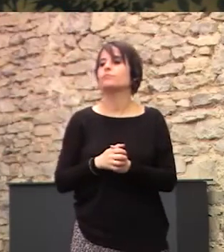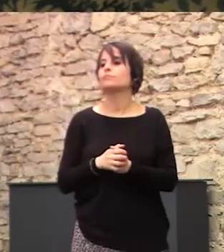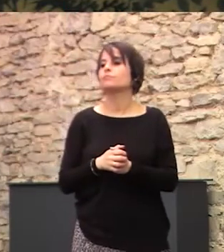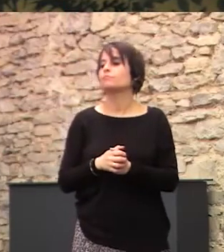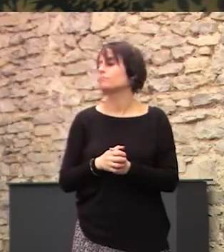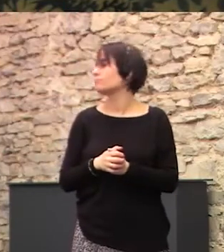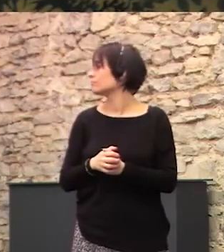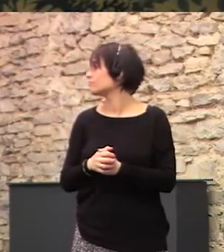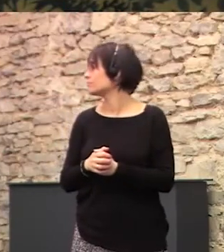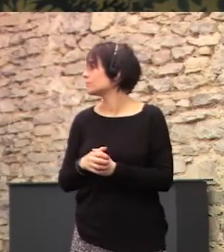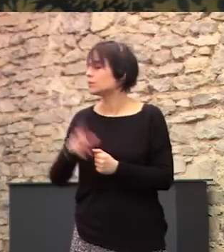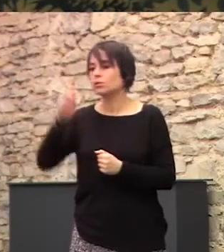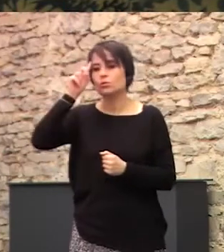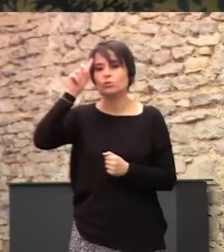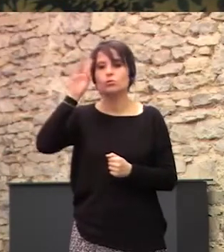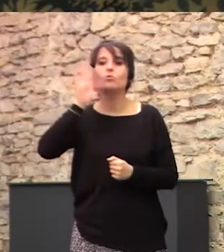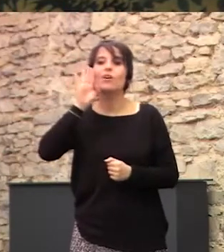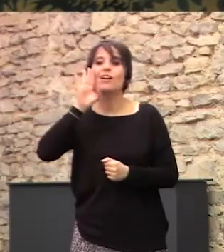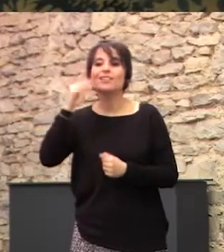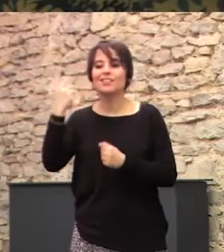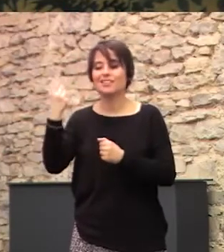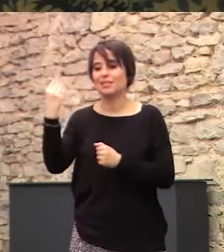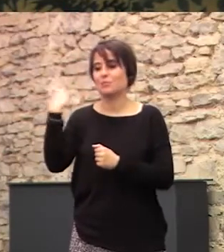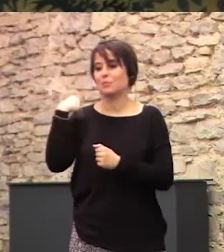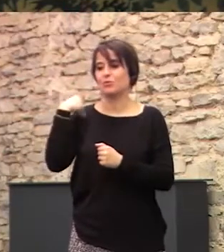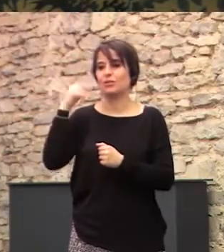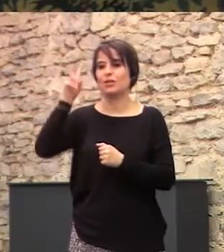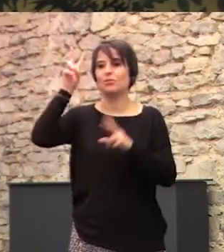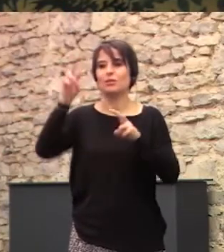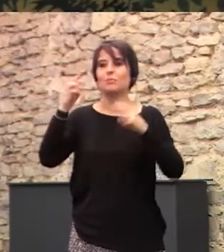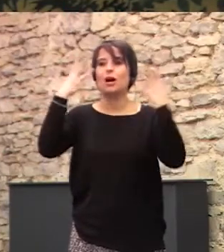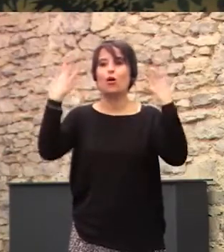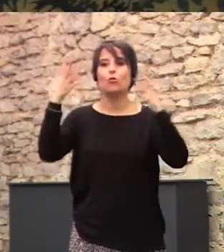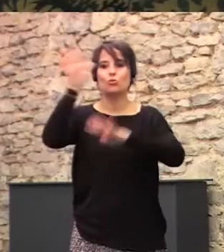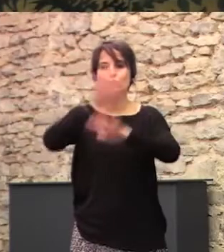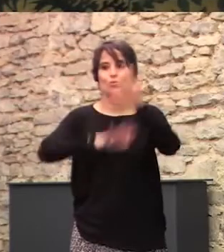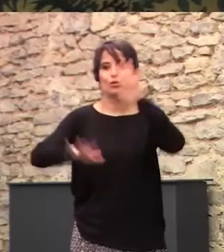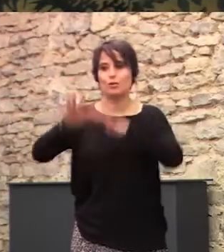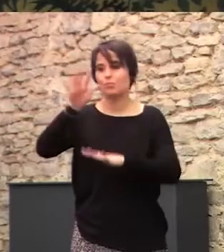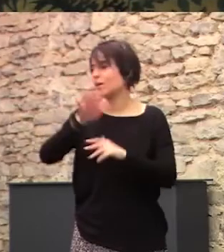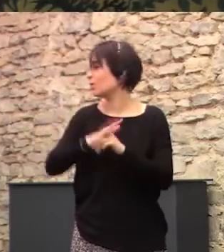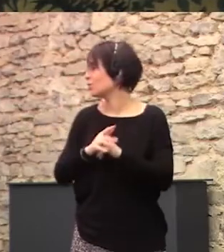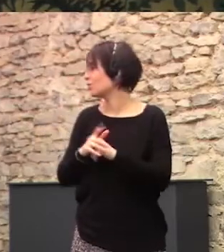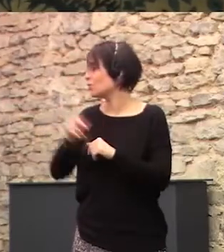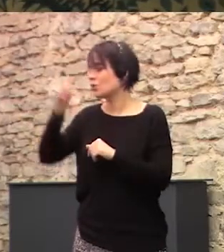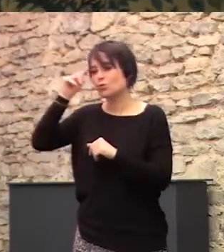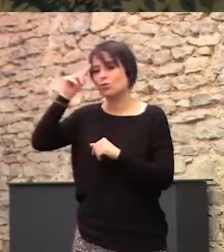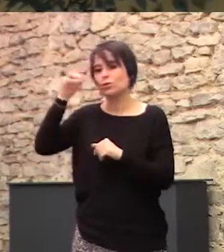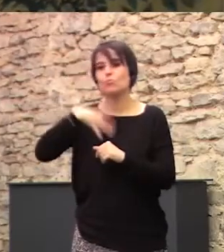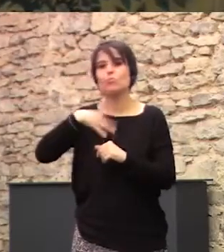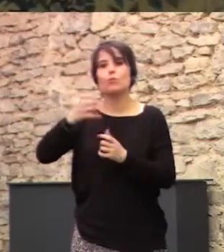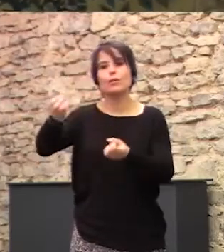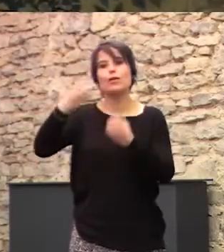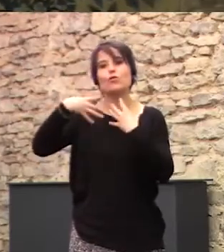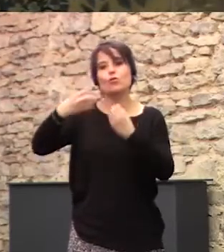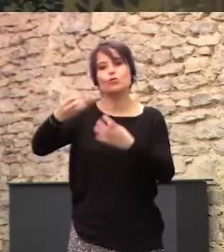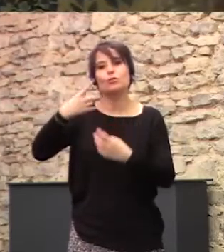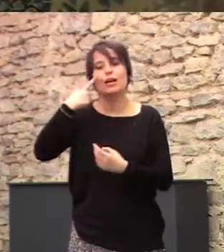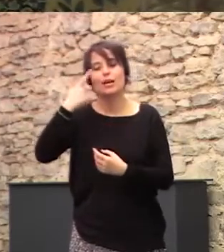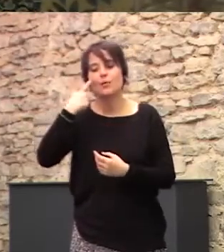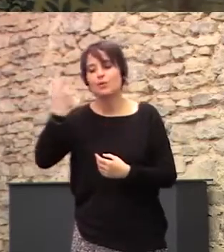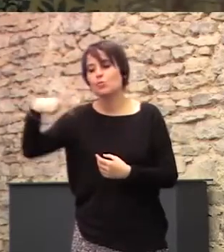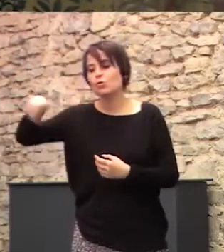sé, tú has hablado antes del 8M. Sí, sí. Si pudieras contar vuestra experiencia, si estuvisteis